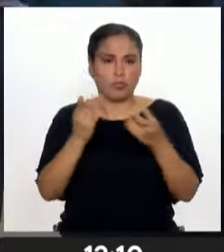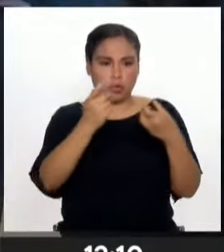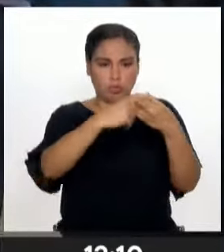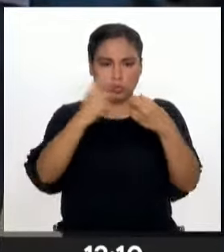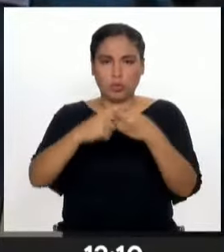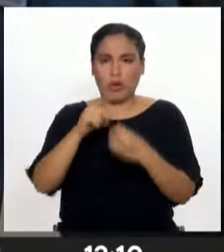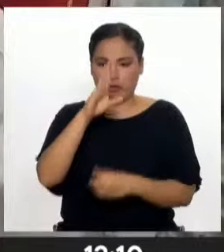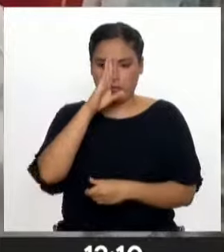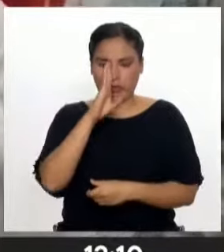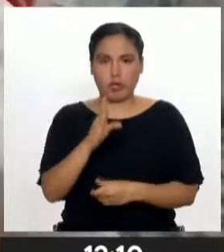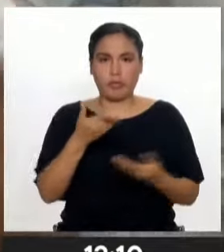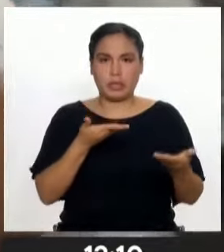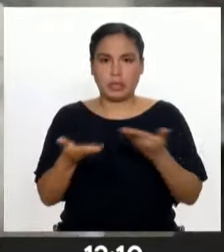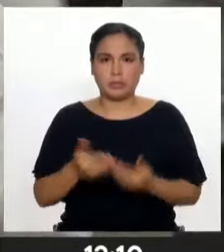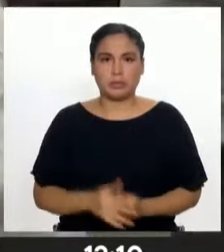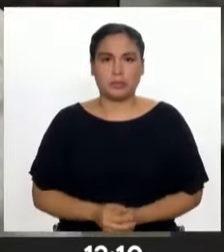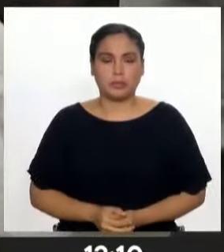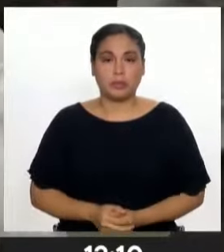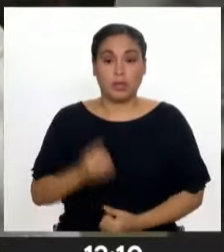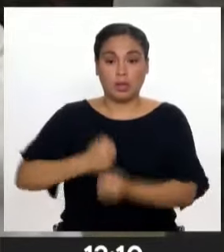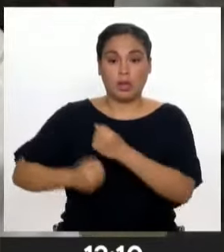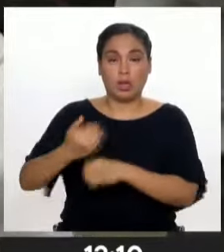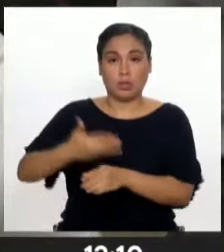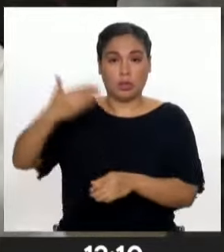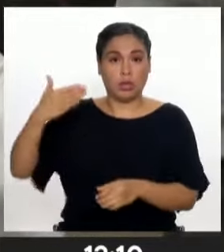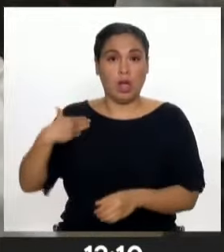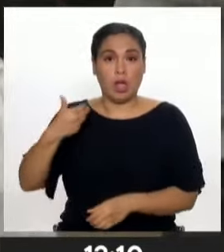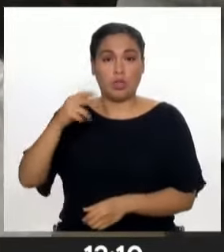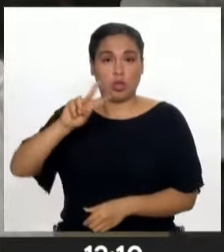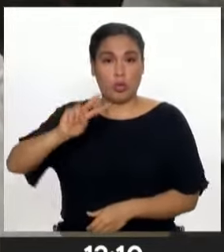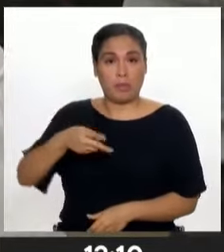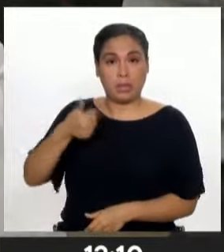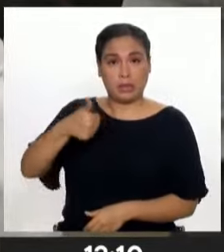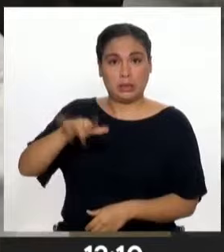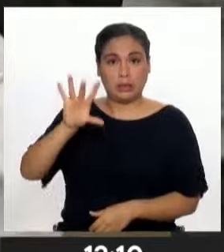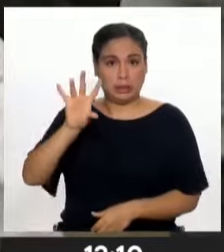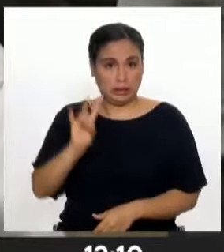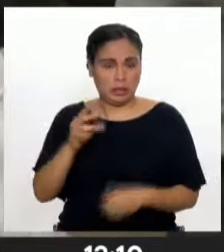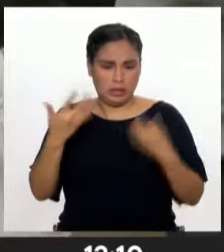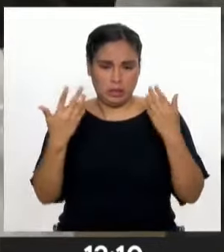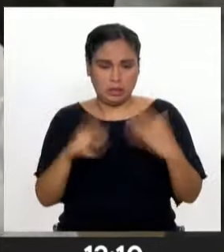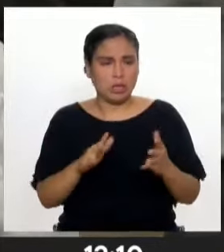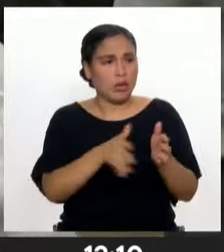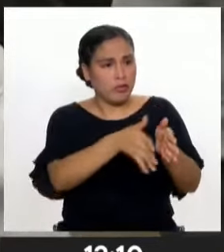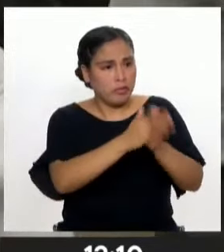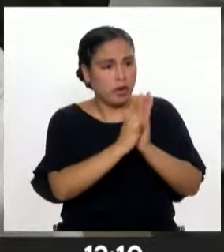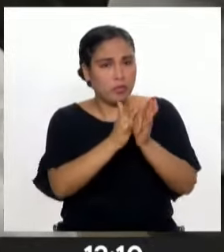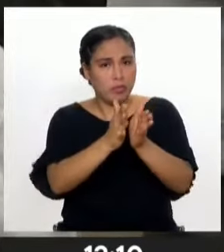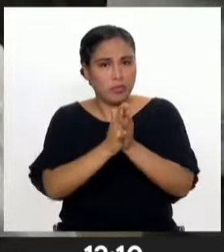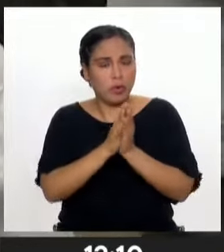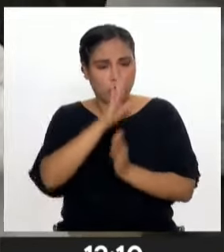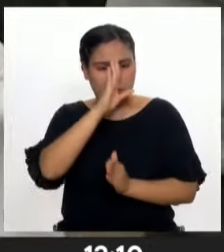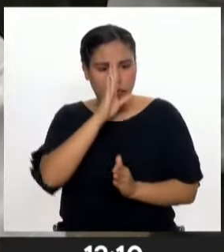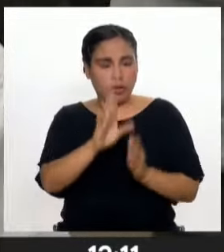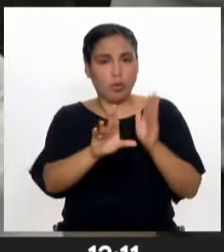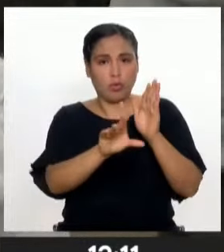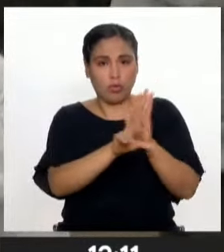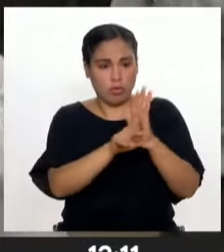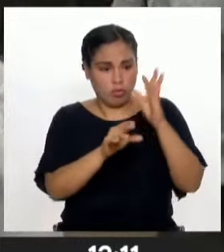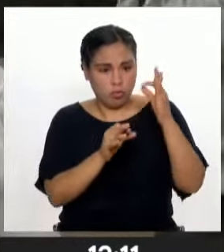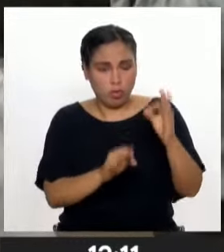servicio formal. Desde el año 2017 ya venimos pidiendo la formalización. En ese entonces se aprobó la ley del colectivero,